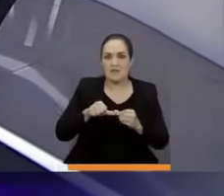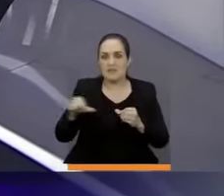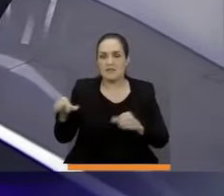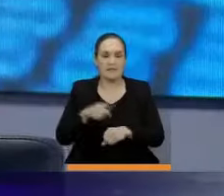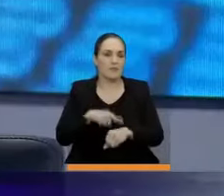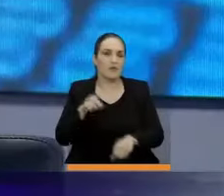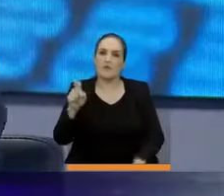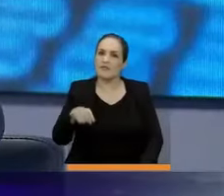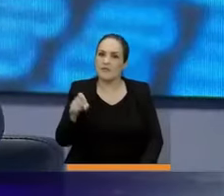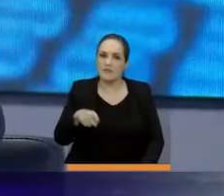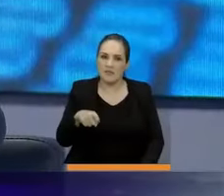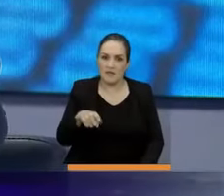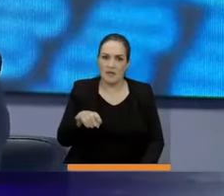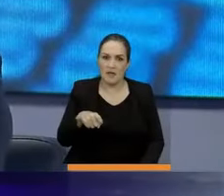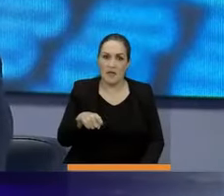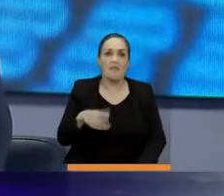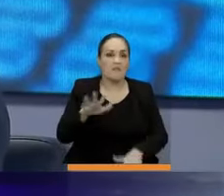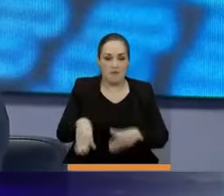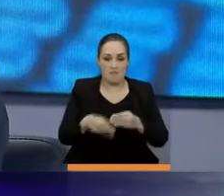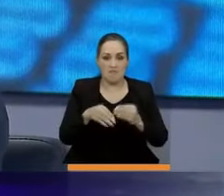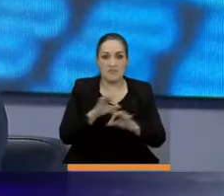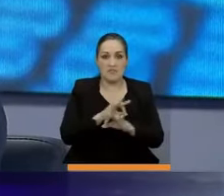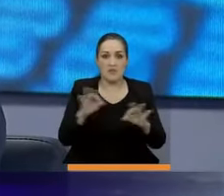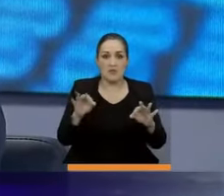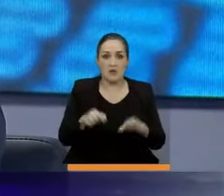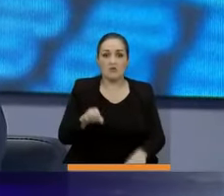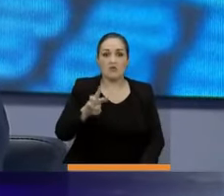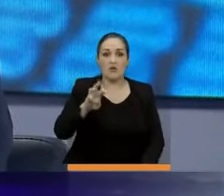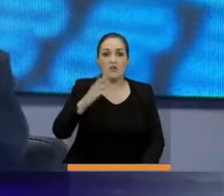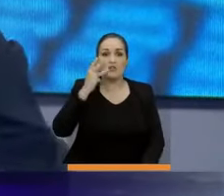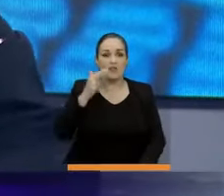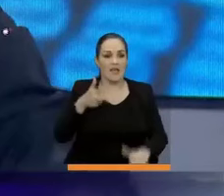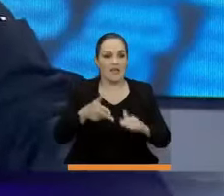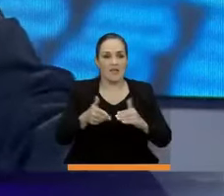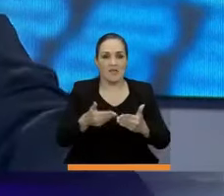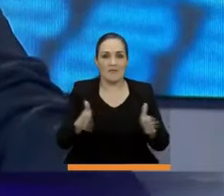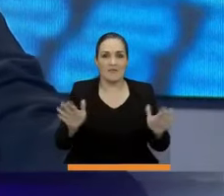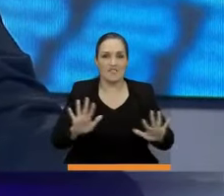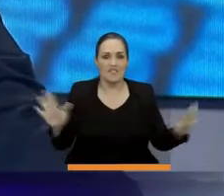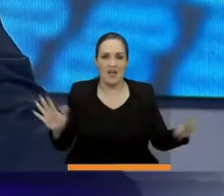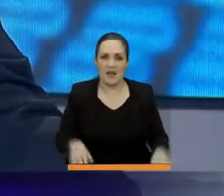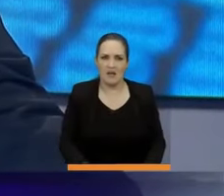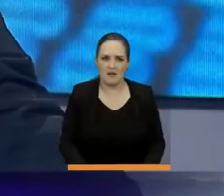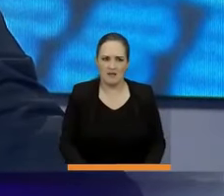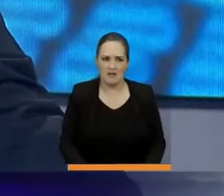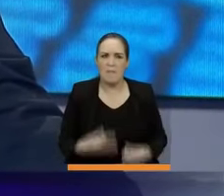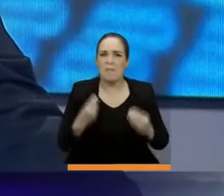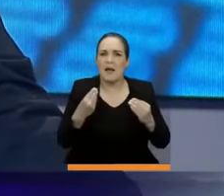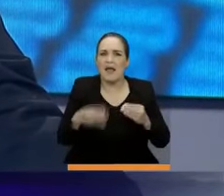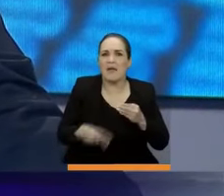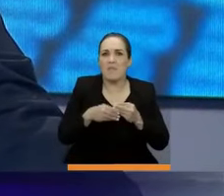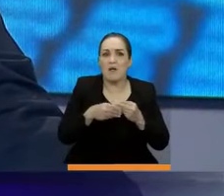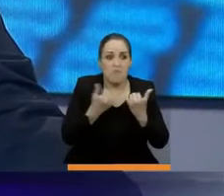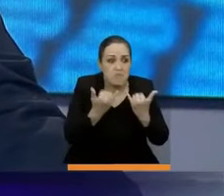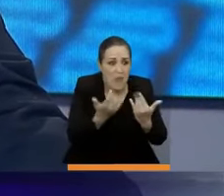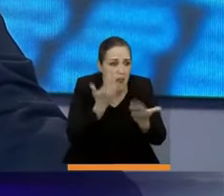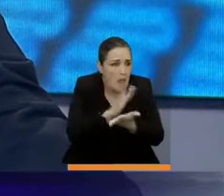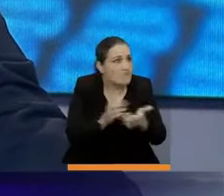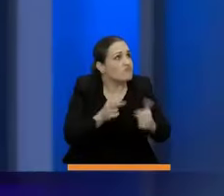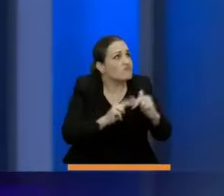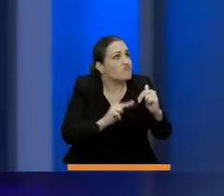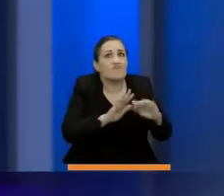cuando efectivamente se echó para abajo la adición, a los 8 días se inauguraron las obras. Entonces, ¿a dónde iban a ir los recursos de la